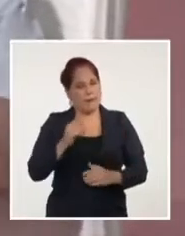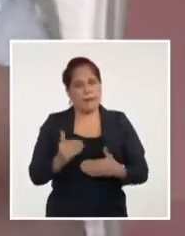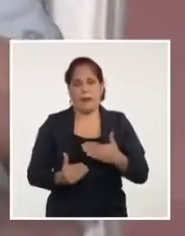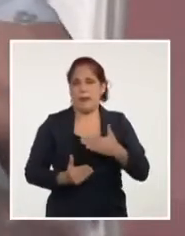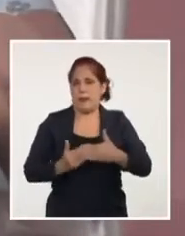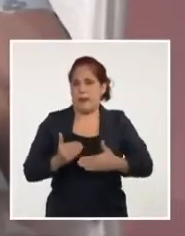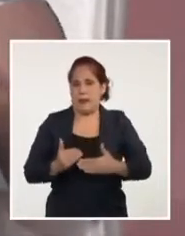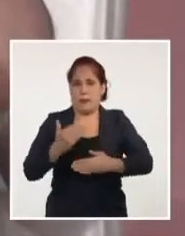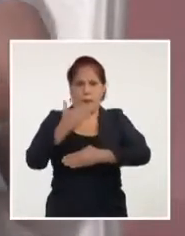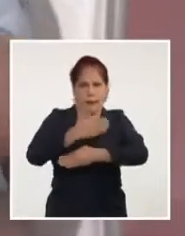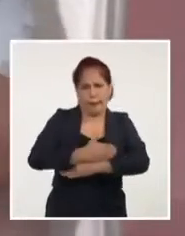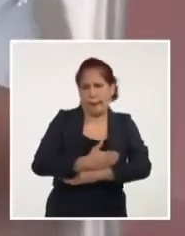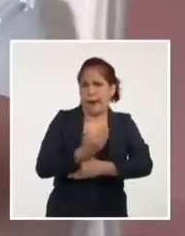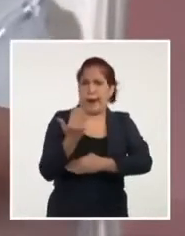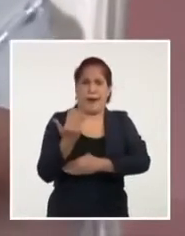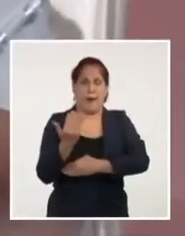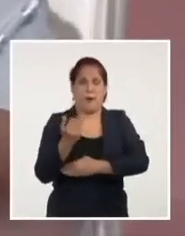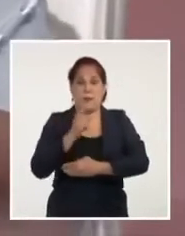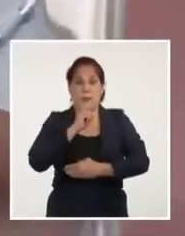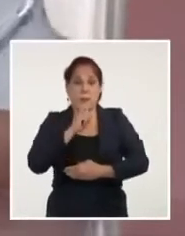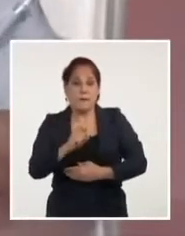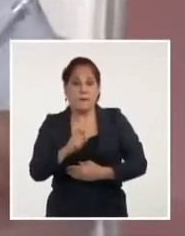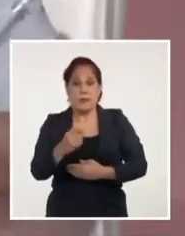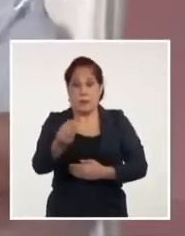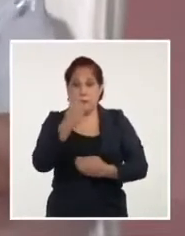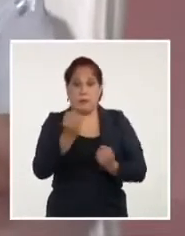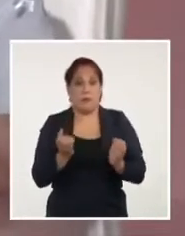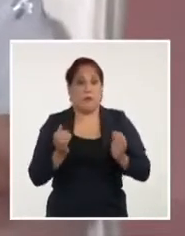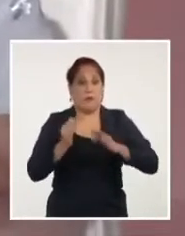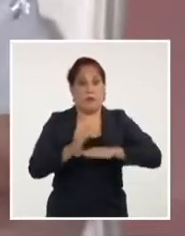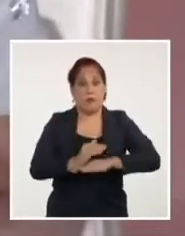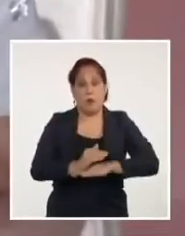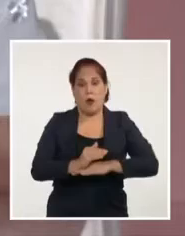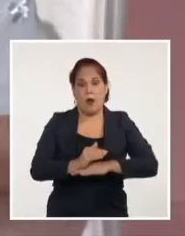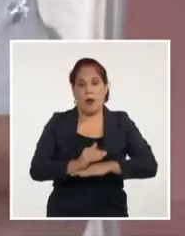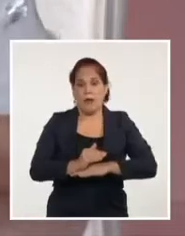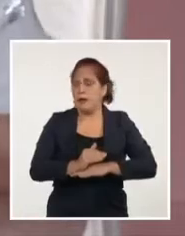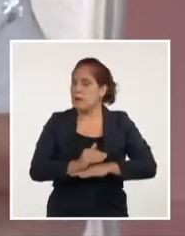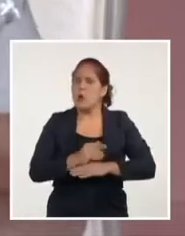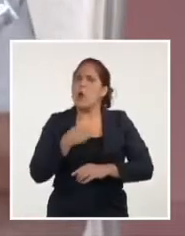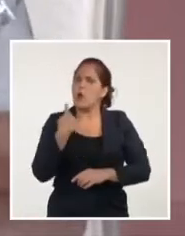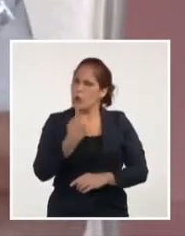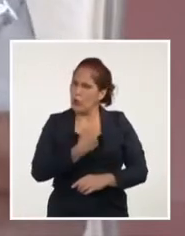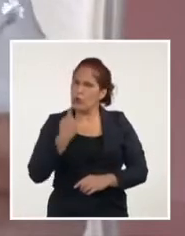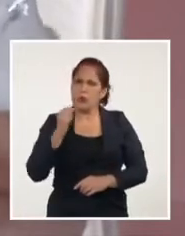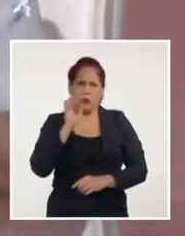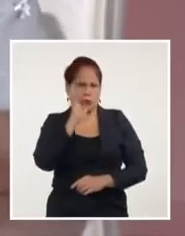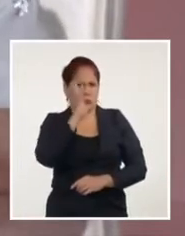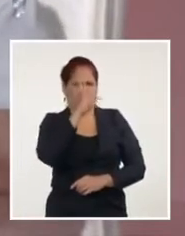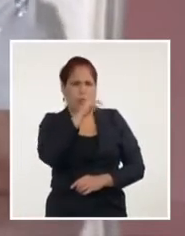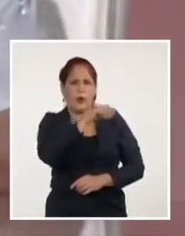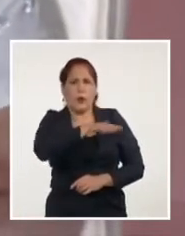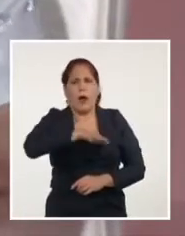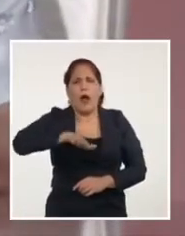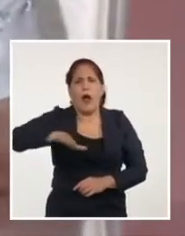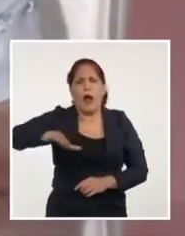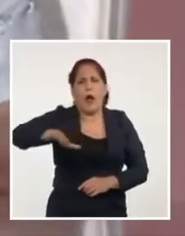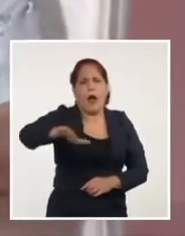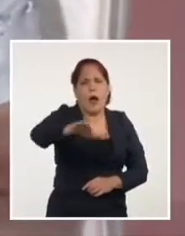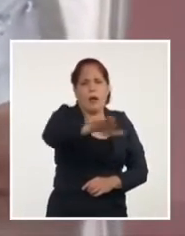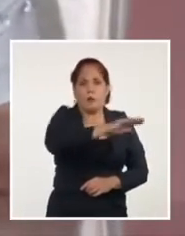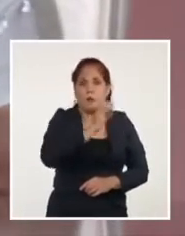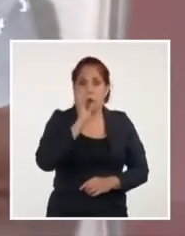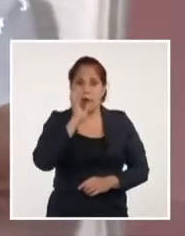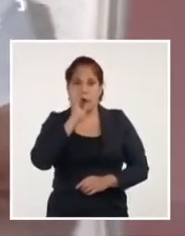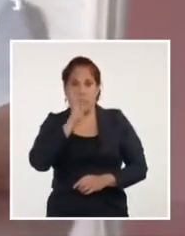difíciles, tiene imágenes muy, podemos decir que desagradables, pero tiene también imágenes muy bellas. Nuestro país es un país que